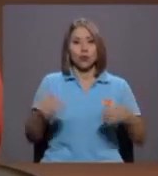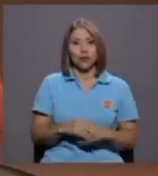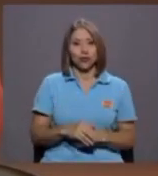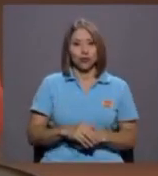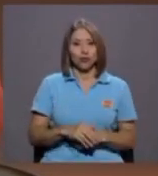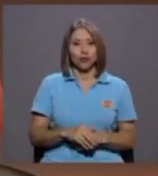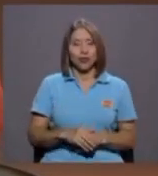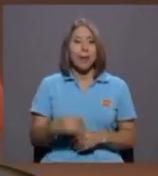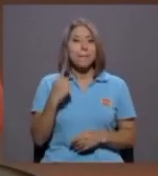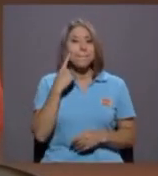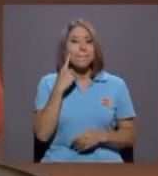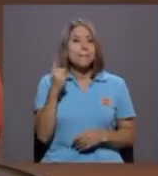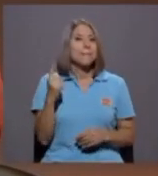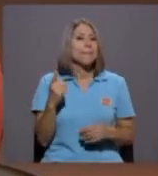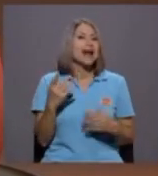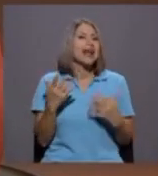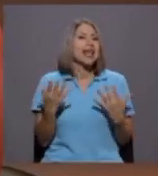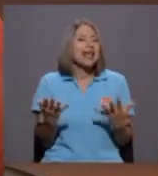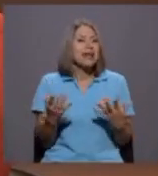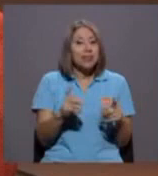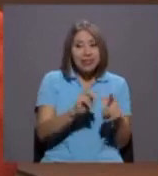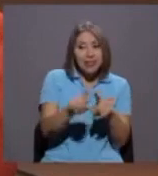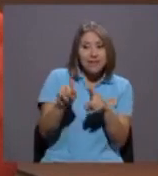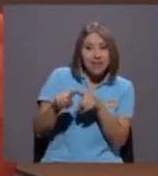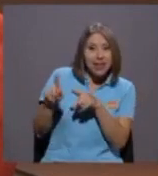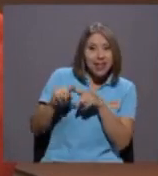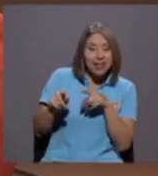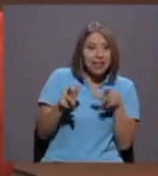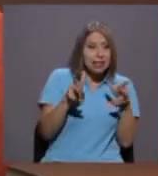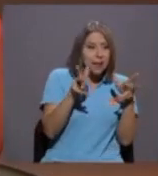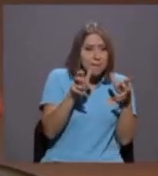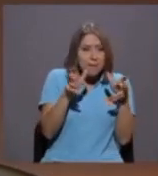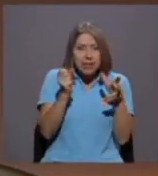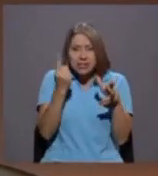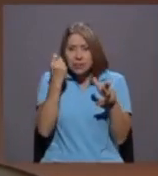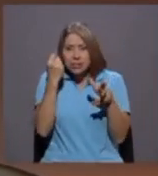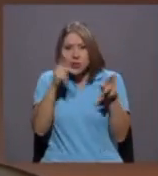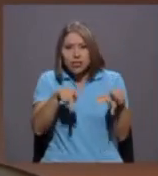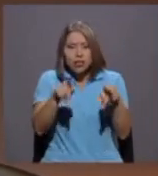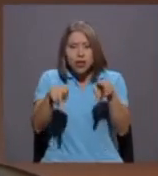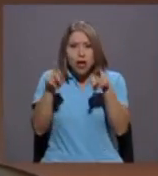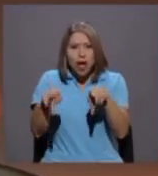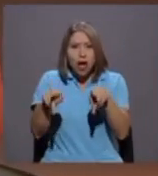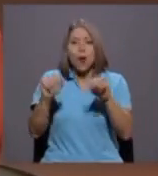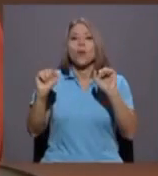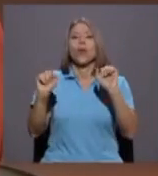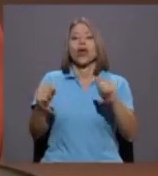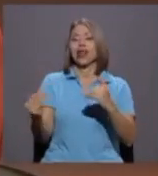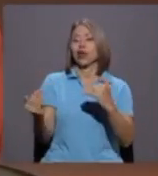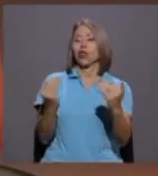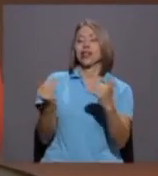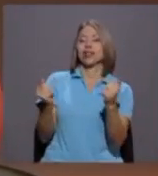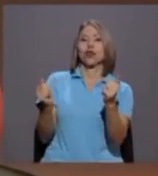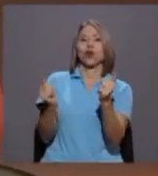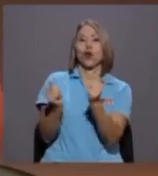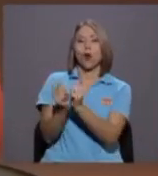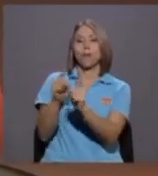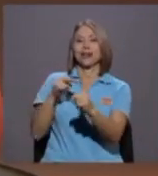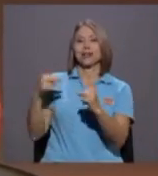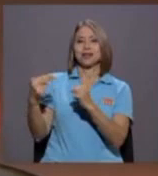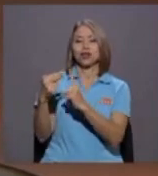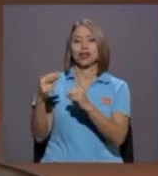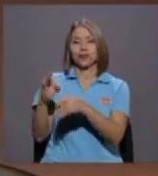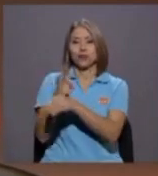contrastar las percepciones de los ciudadanos sobre la transparencia y las de los funcionarios públicos. Ahí se